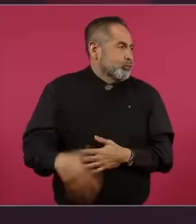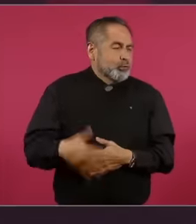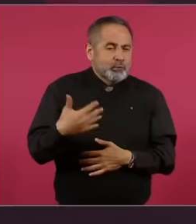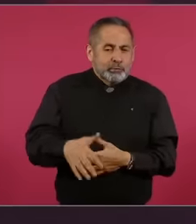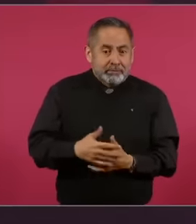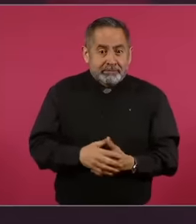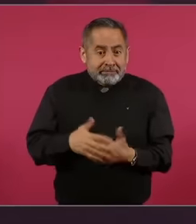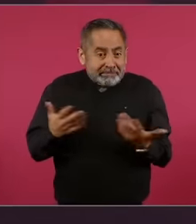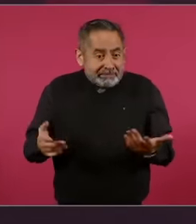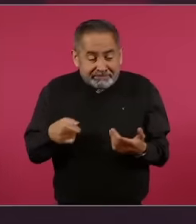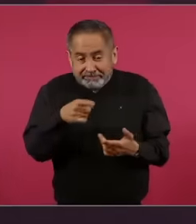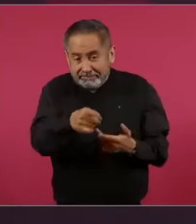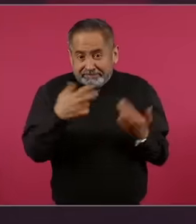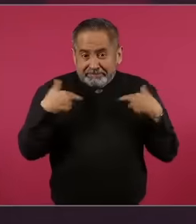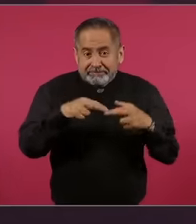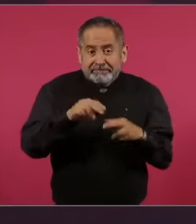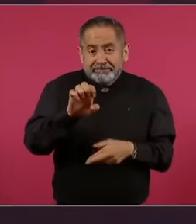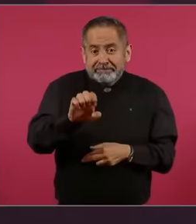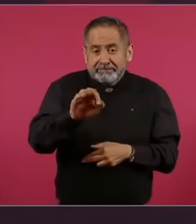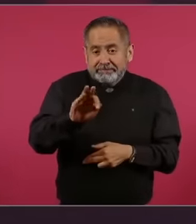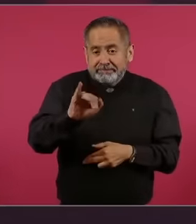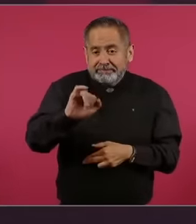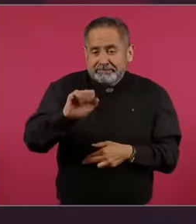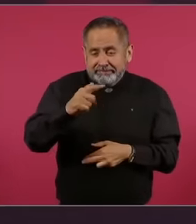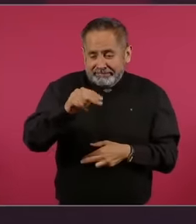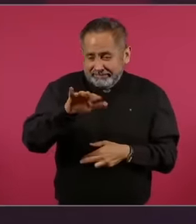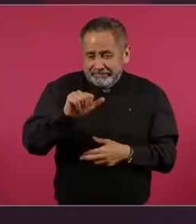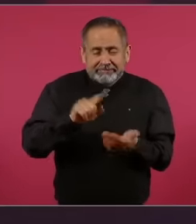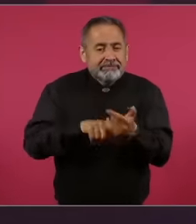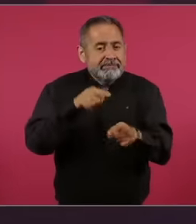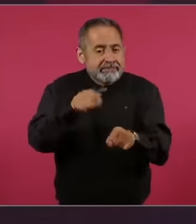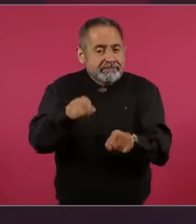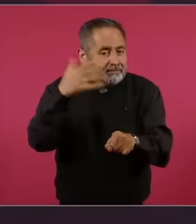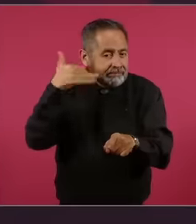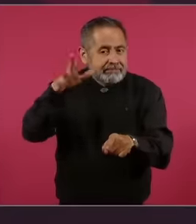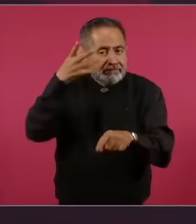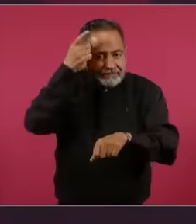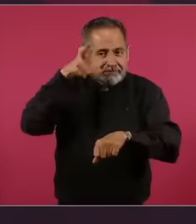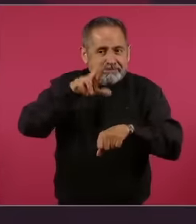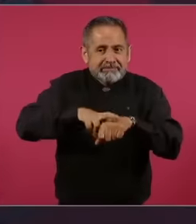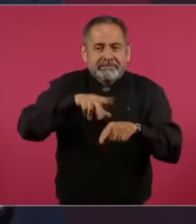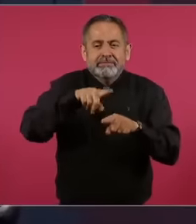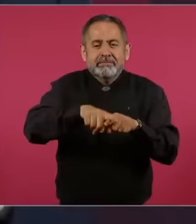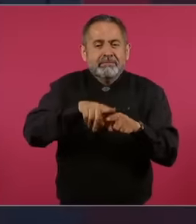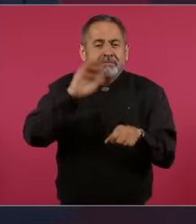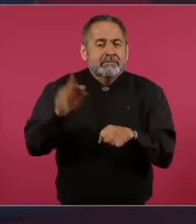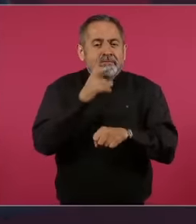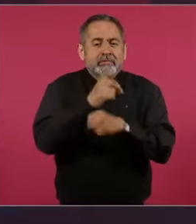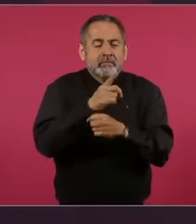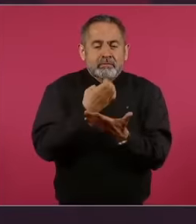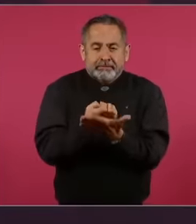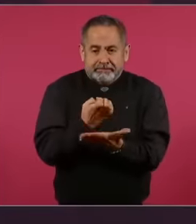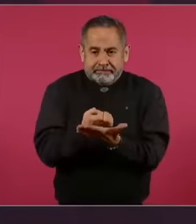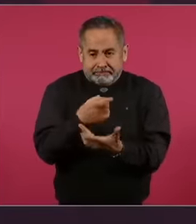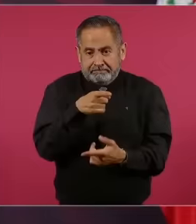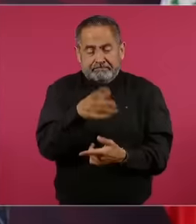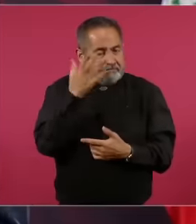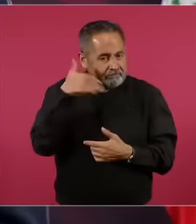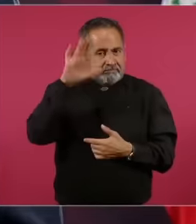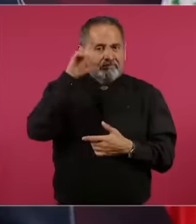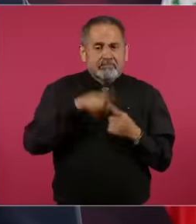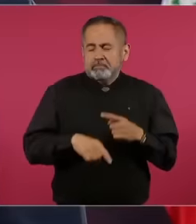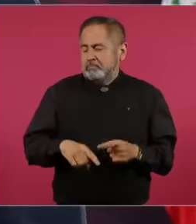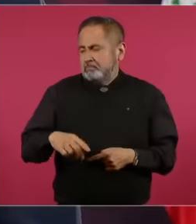La maestra Efigenia, directora de la Facultad de Economía, de los